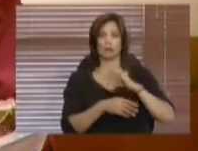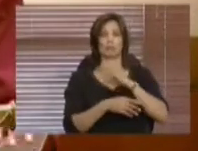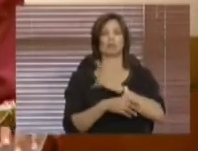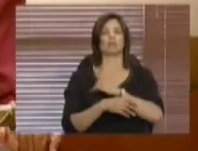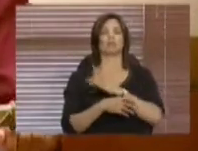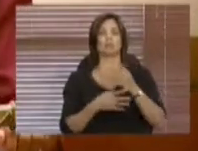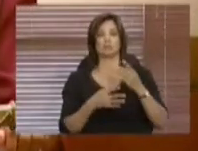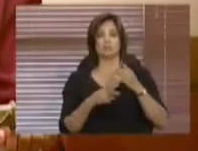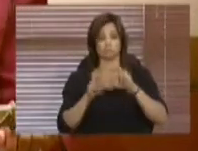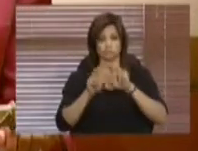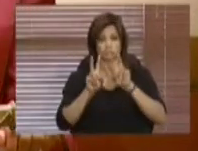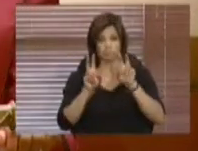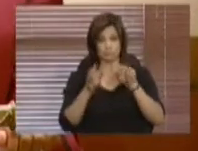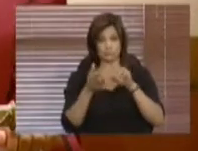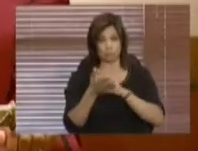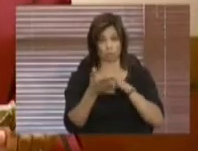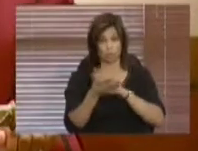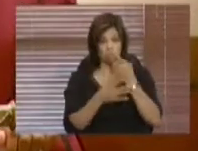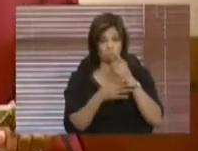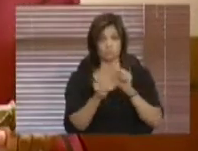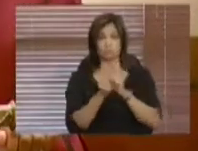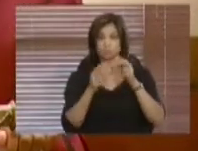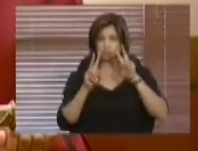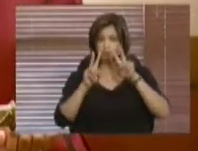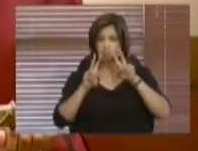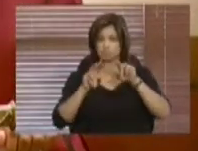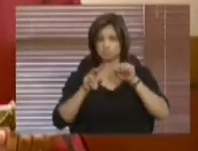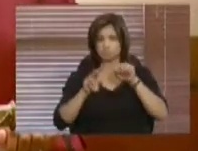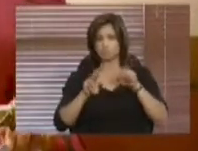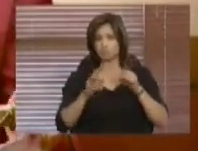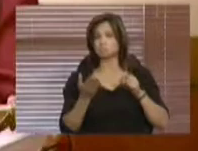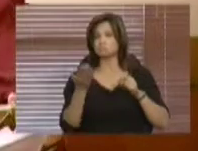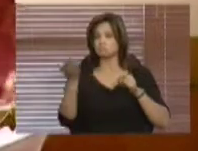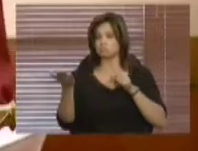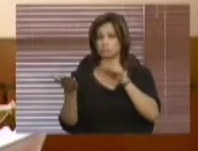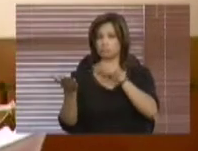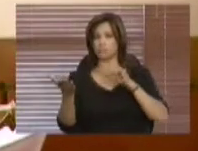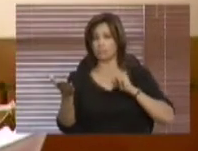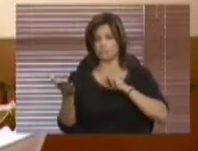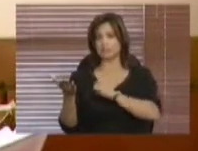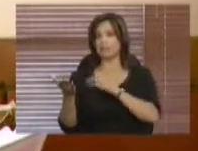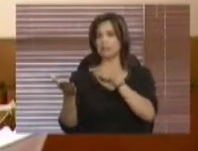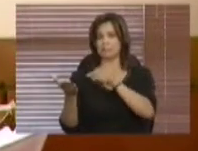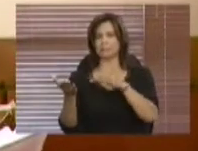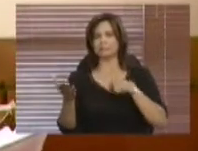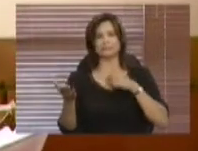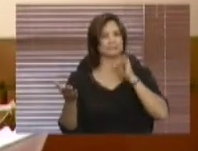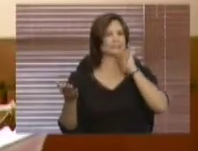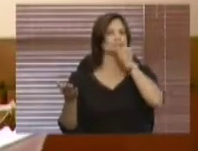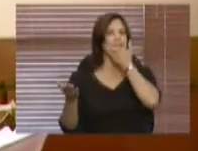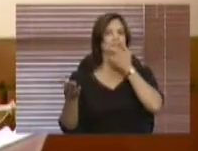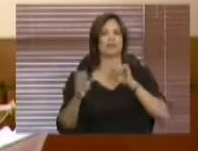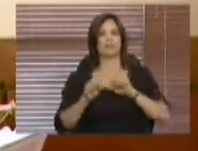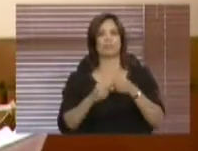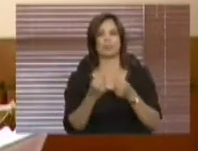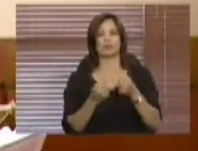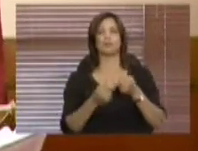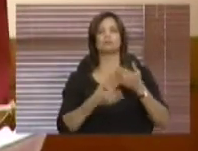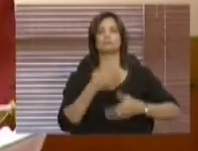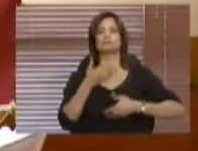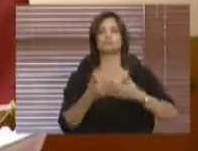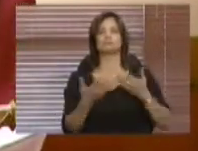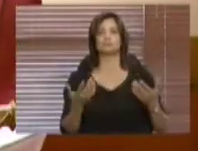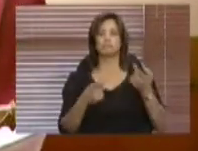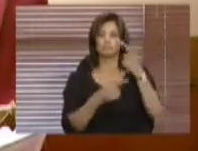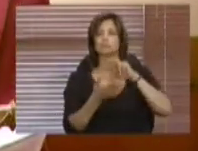enviar el texto enmendado con sus observaciones al Senado de la República. Esta grave y evidente violación de procedimiento,